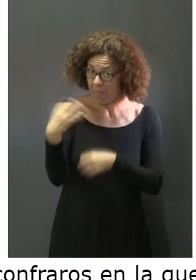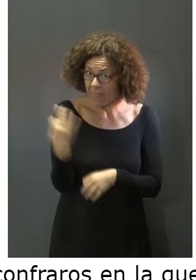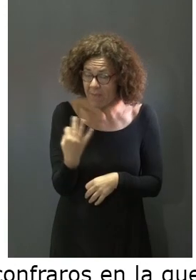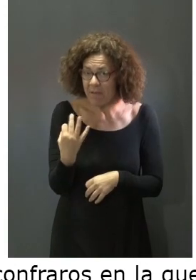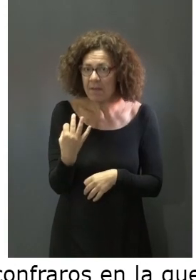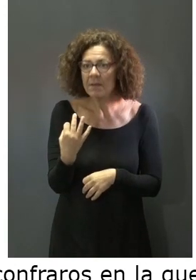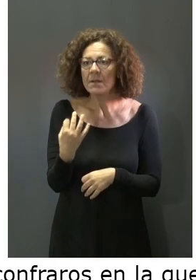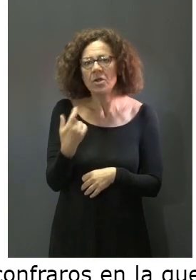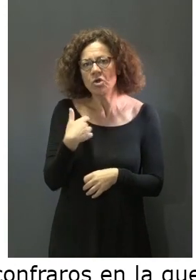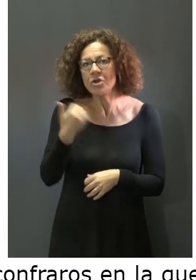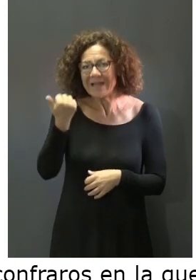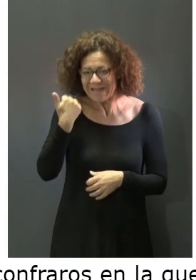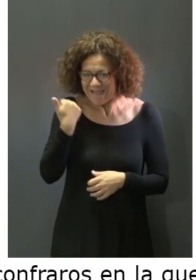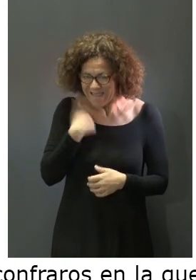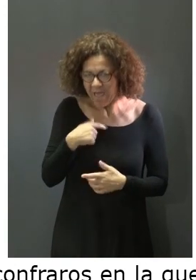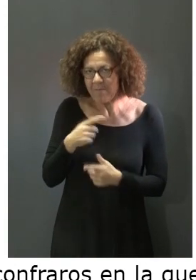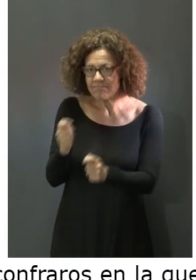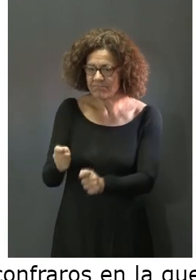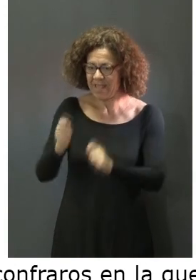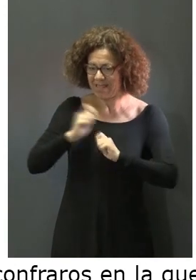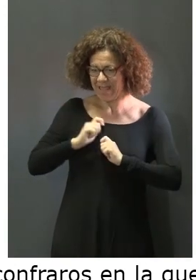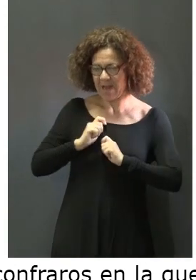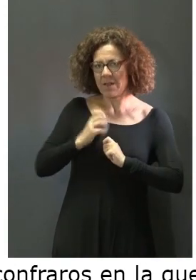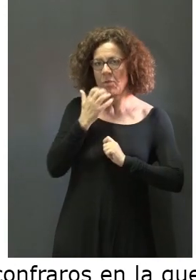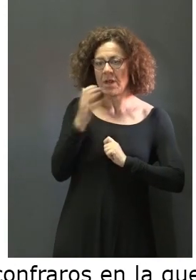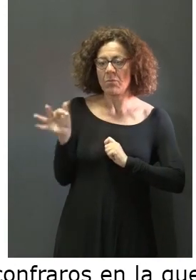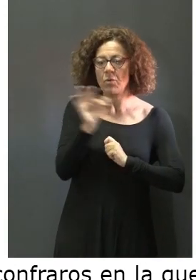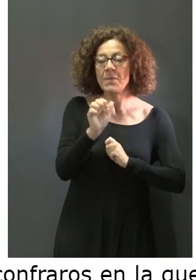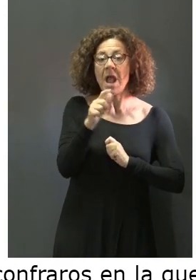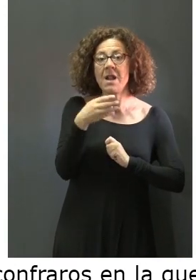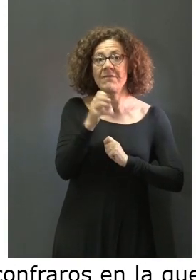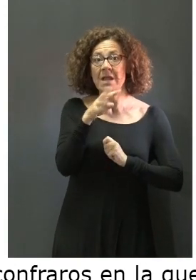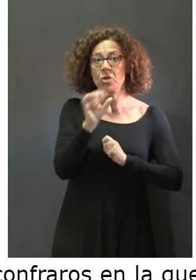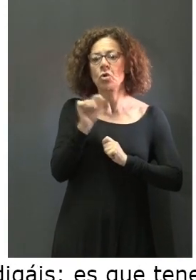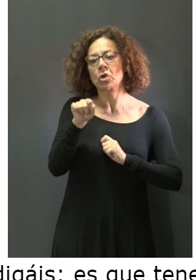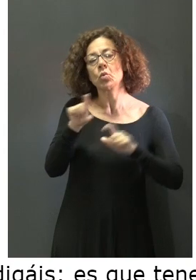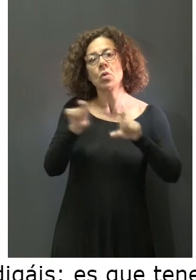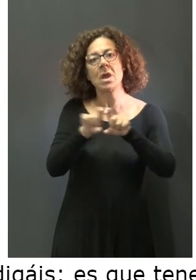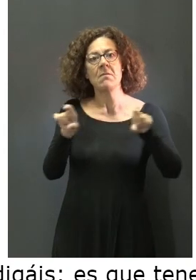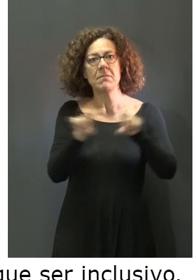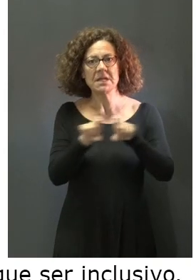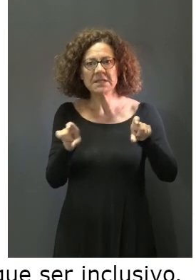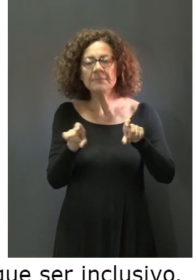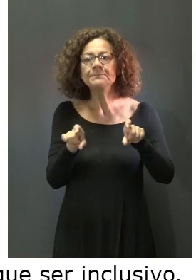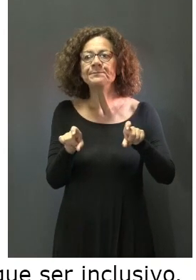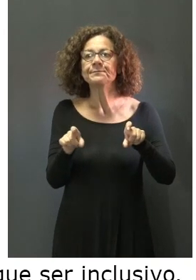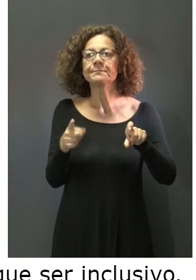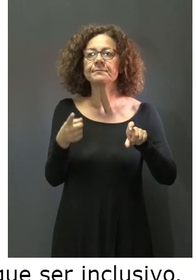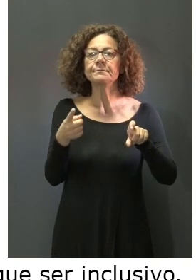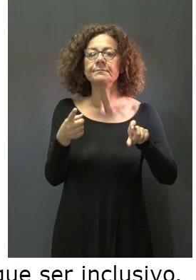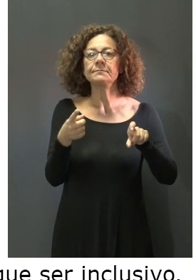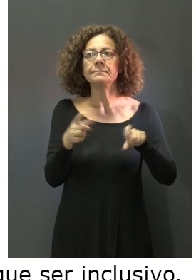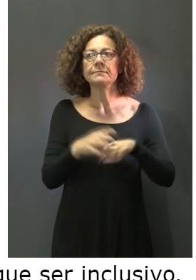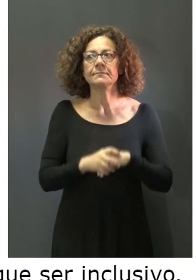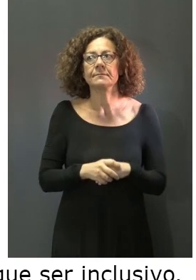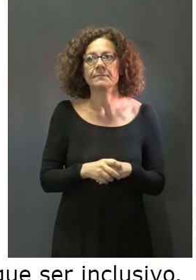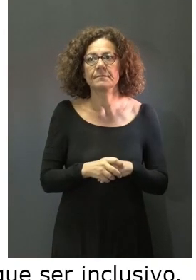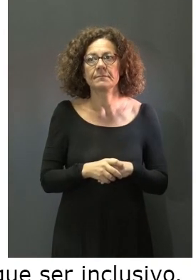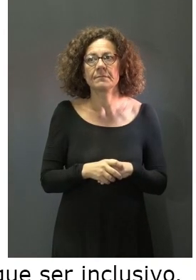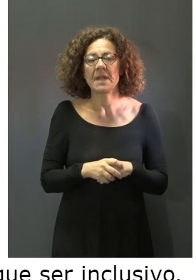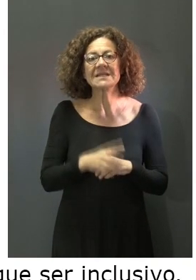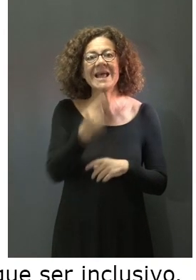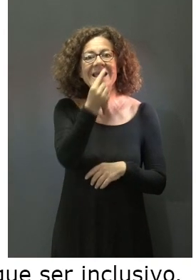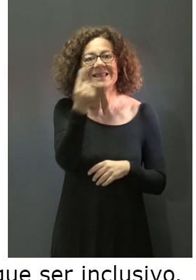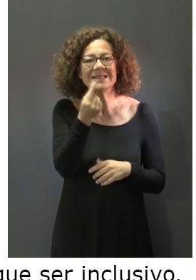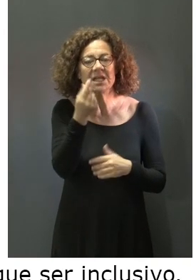el que os hayan venido a buscar? Pues, por ejemplo, Alberto, a ti, que evidentemente tu empresa pues dice que es